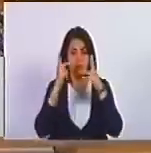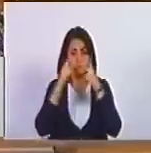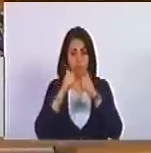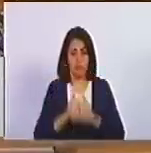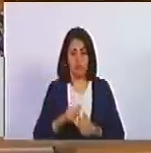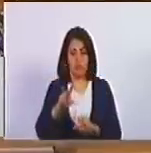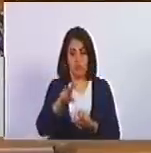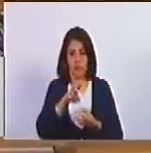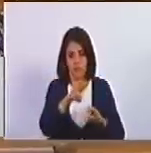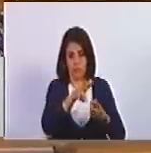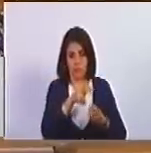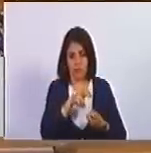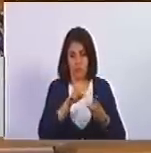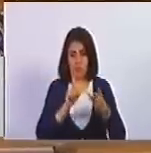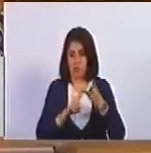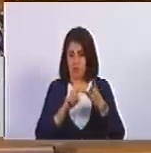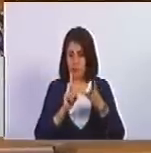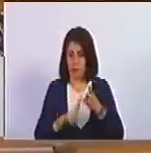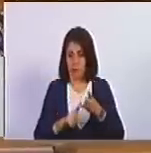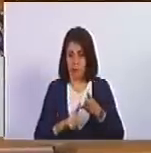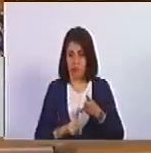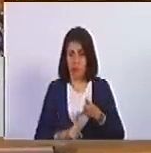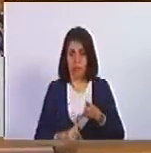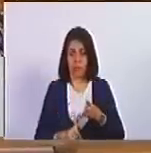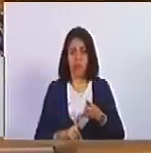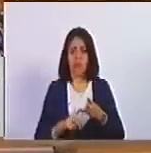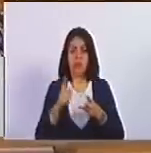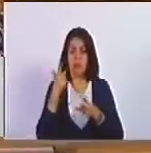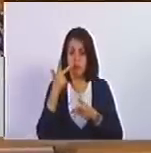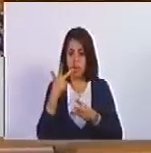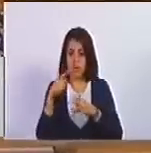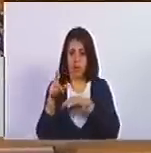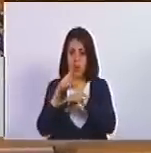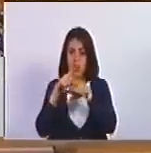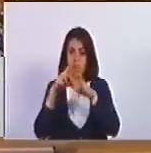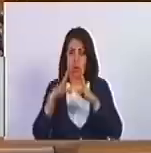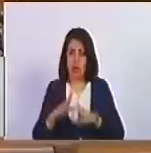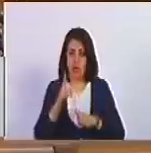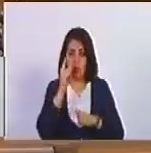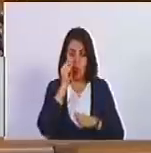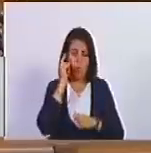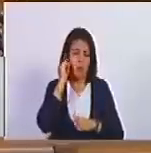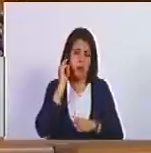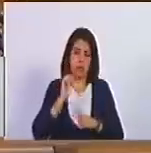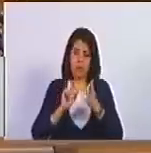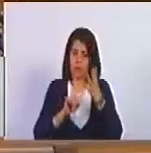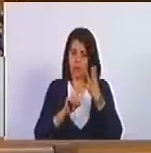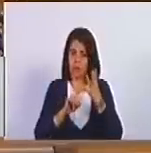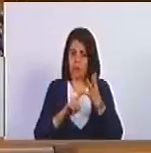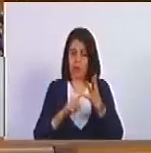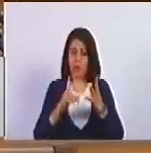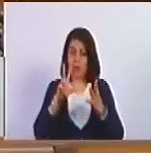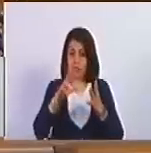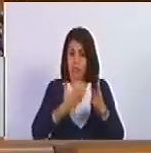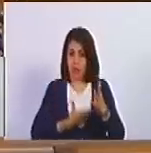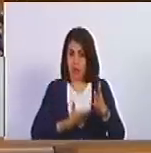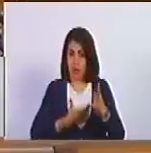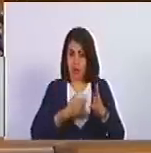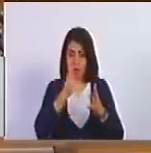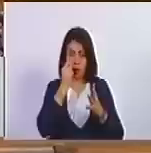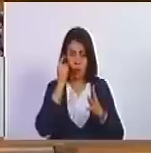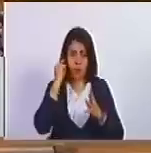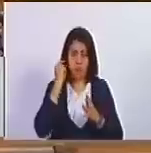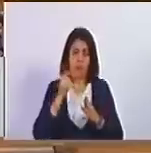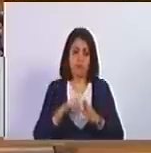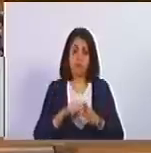Administración Aduanera y Tributaria. 3. Tres gobernadoras o gobernadores. 4. Tres alcaldesas o